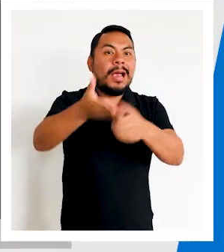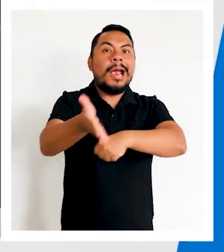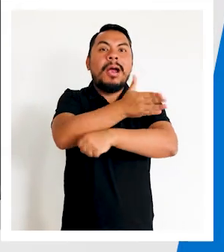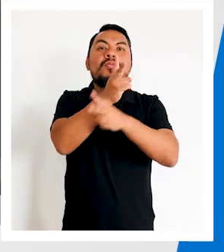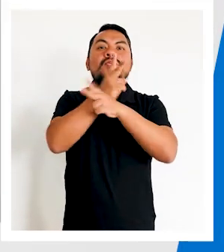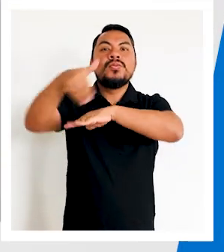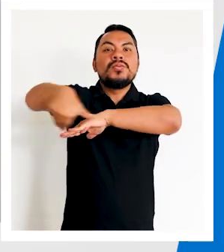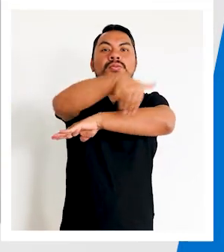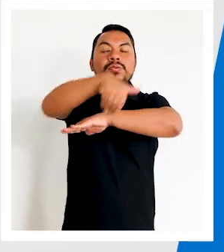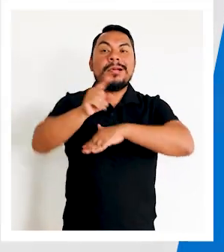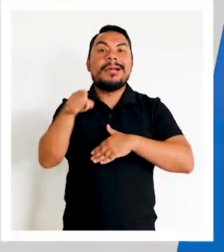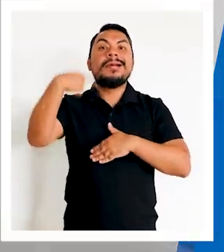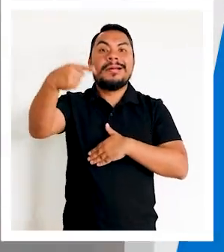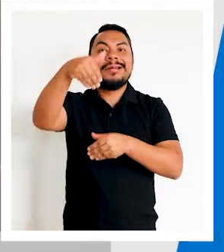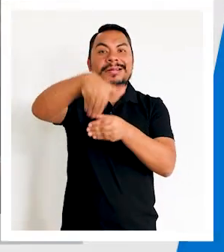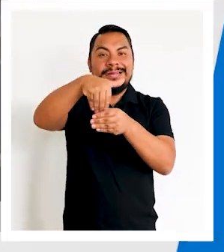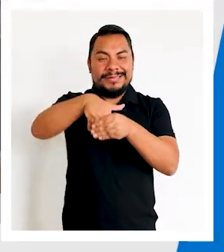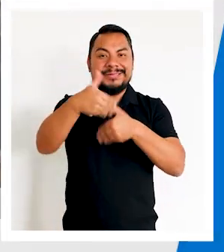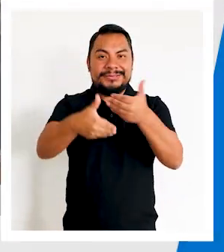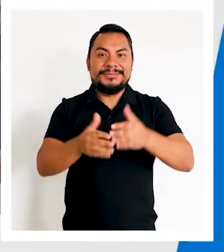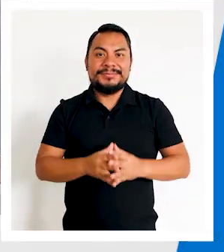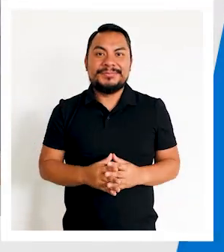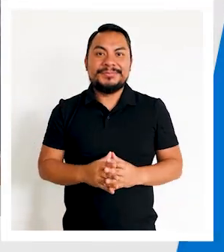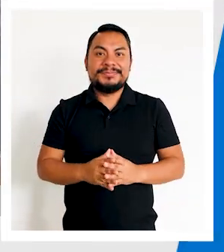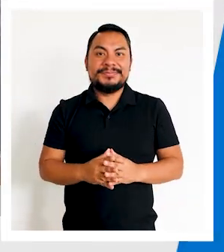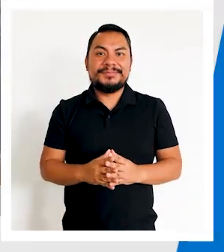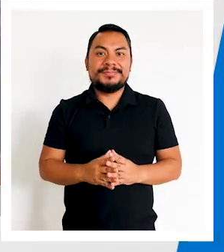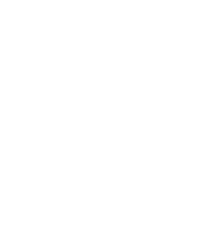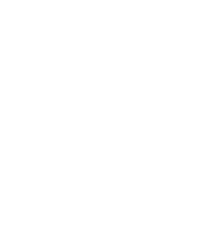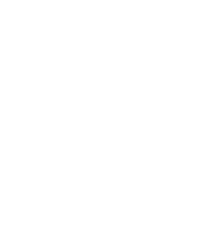coordinar la seguridad el día de la jornada electoral